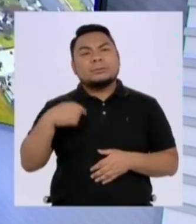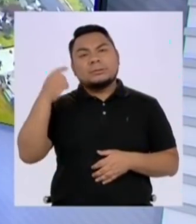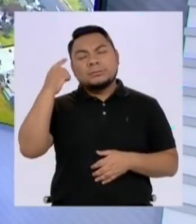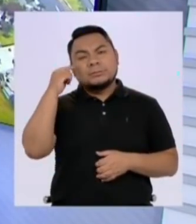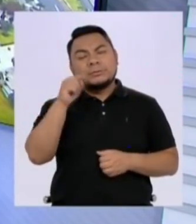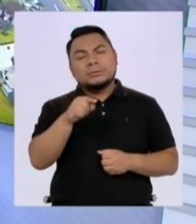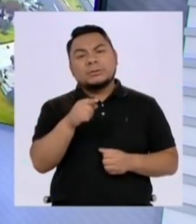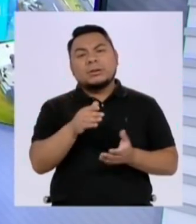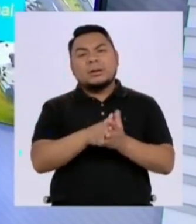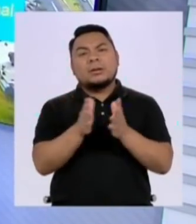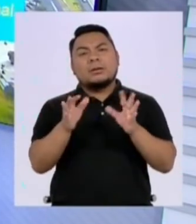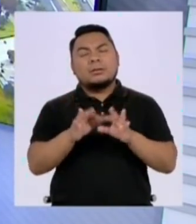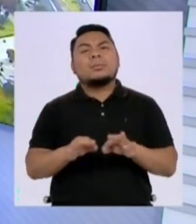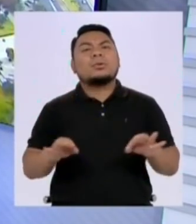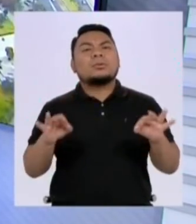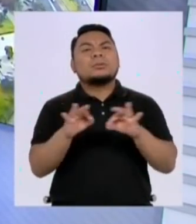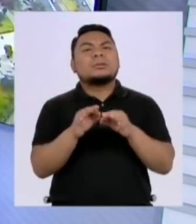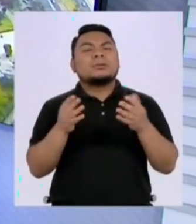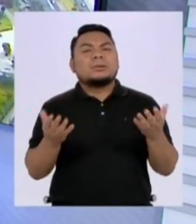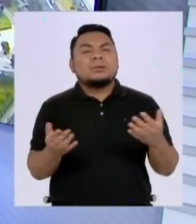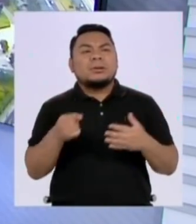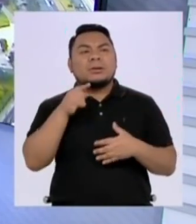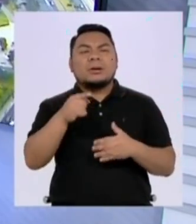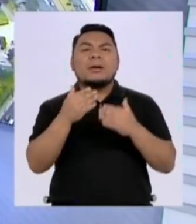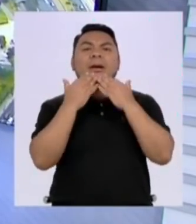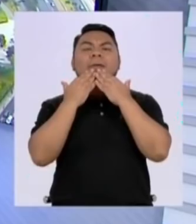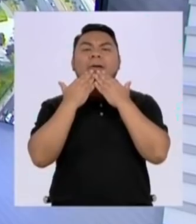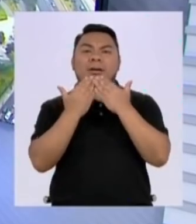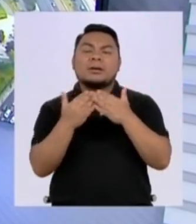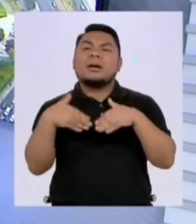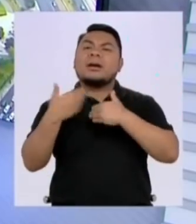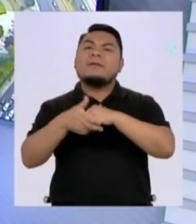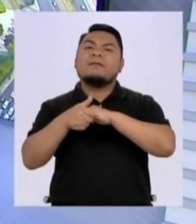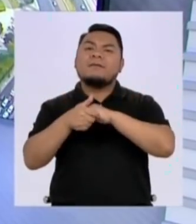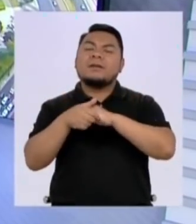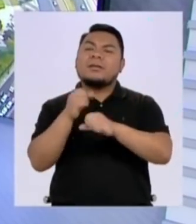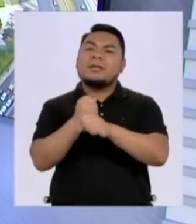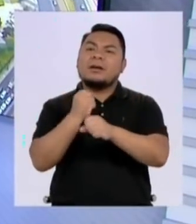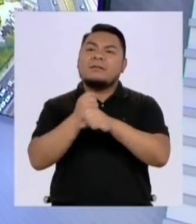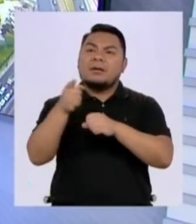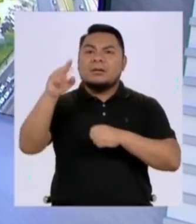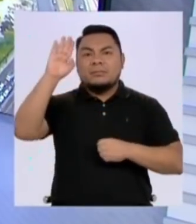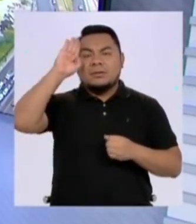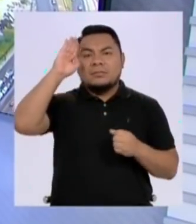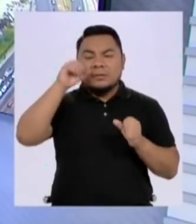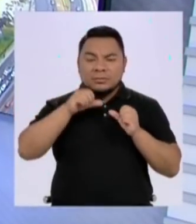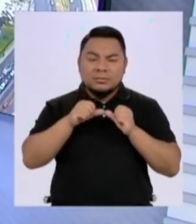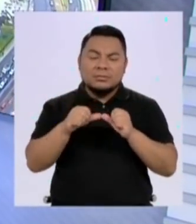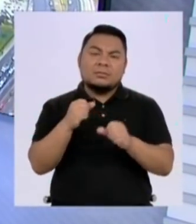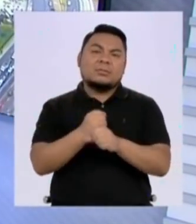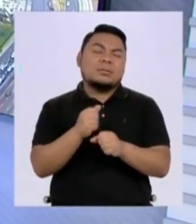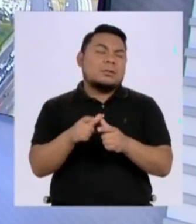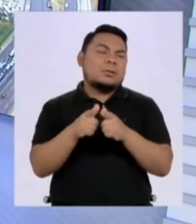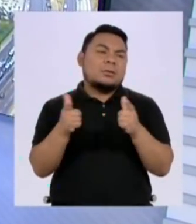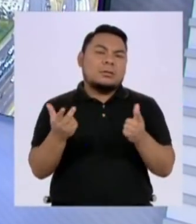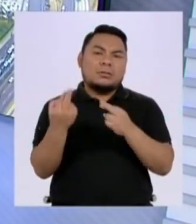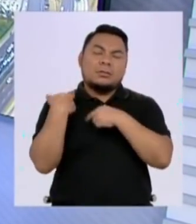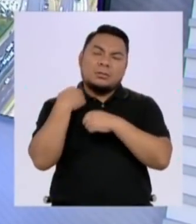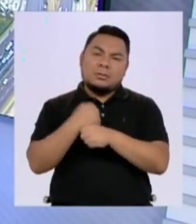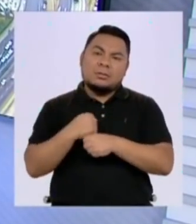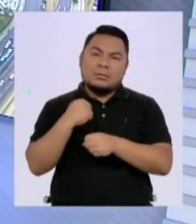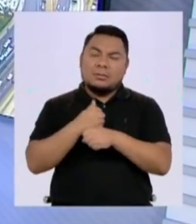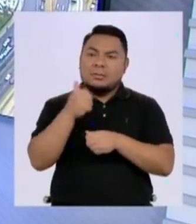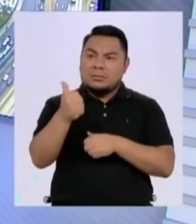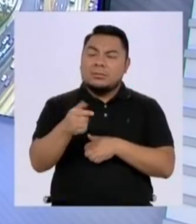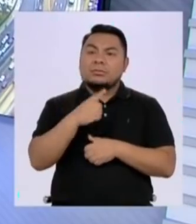punto tan importante que es el agradecer, el felicitar la labor de la policía que está desempeñando una gran labor, ya no